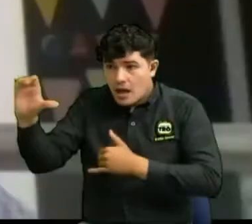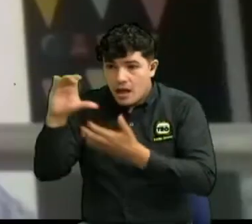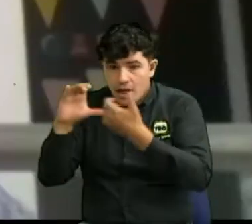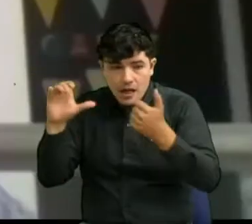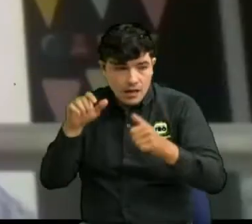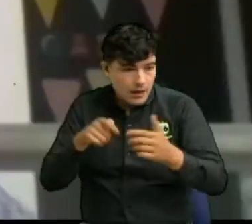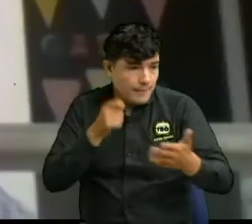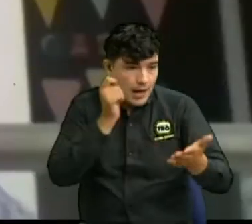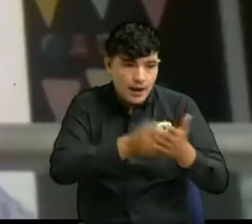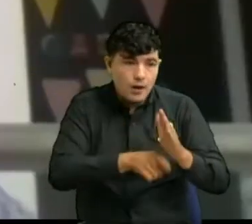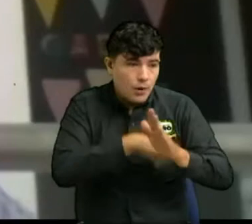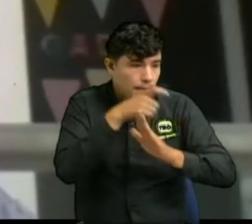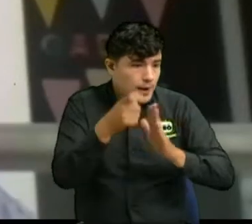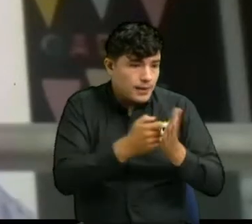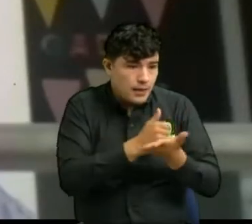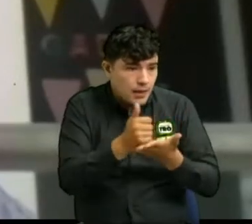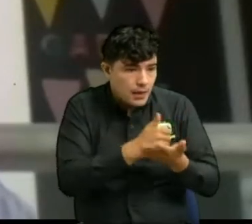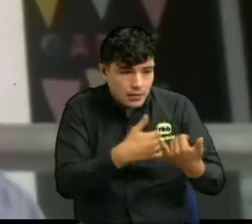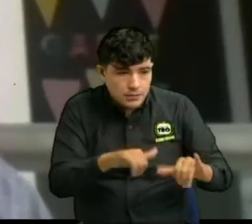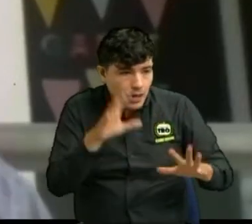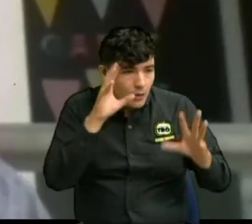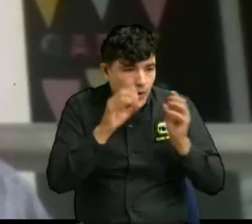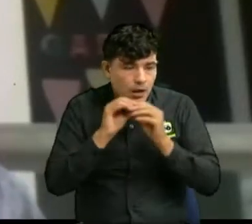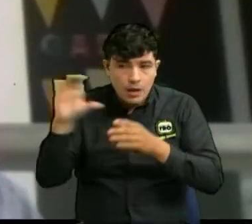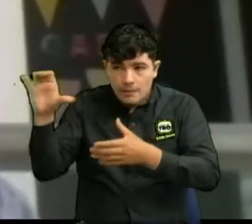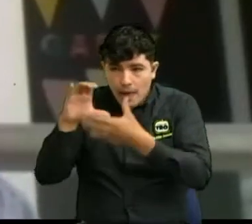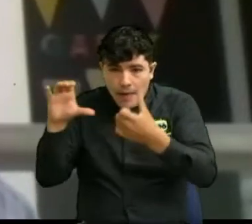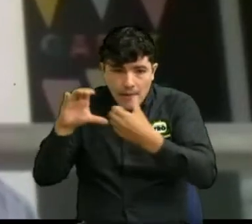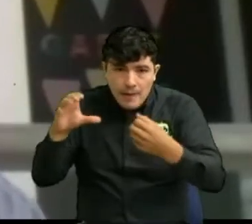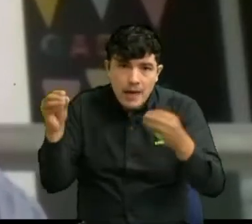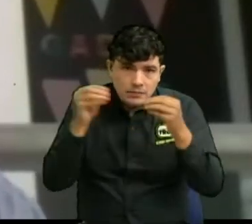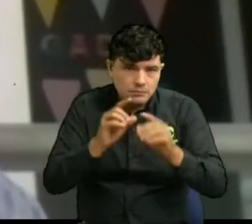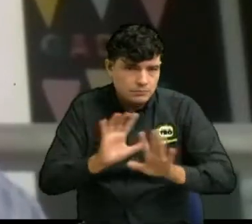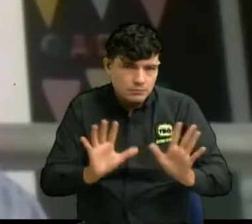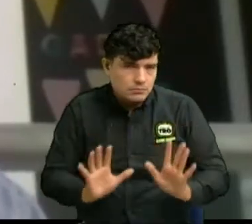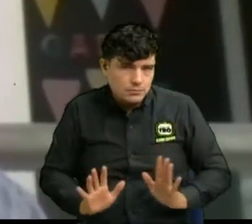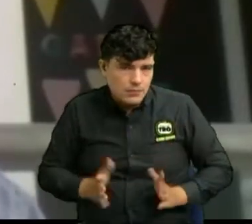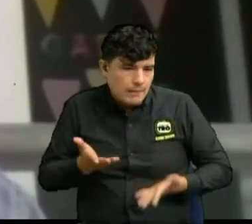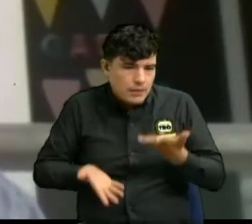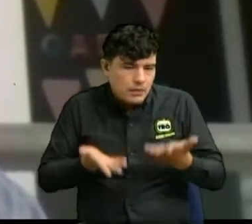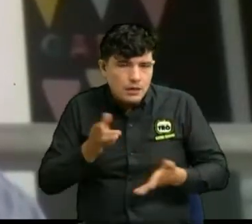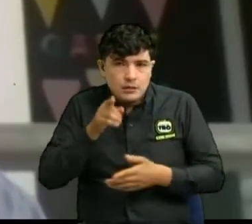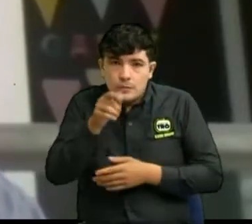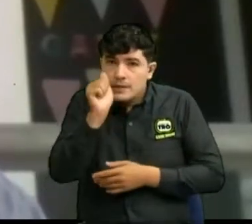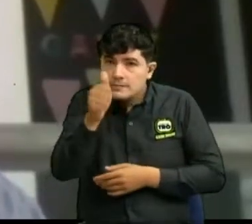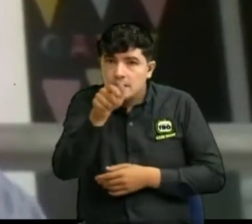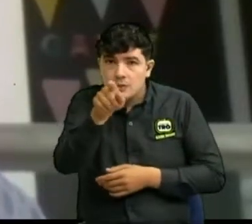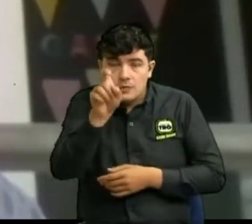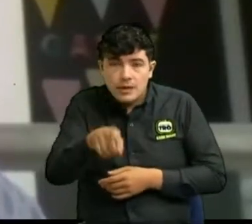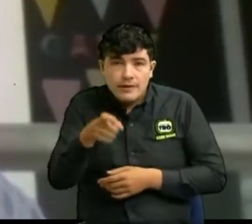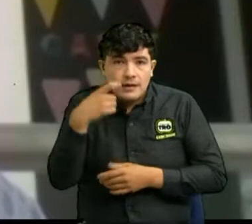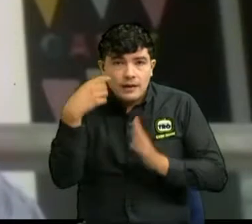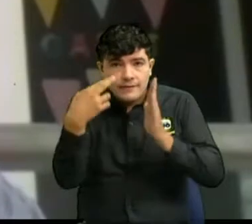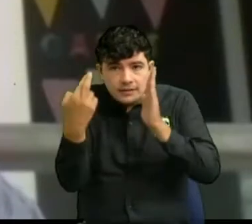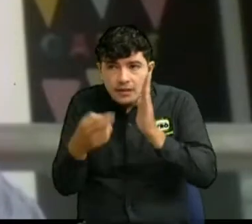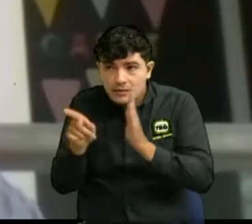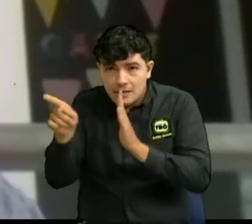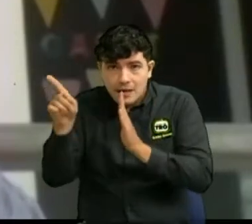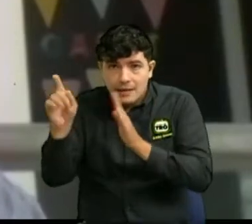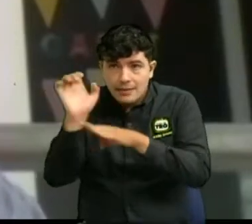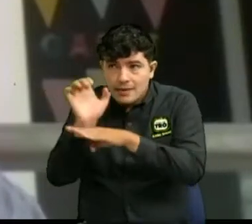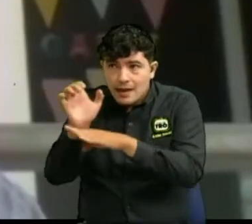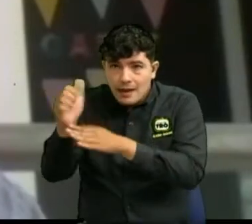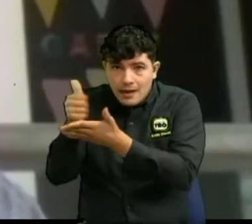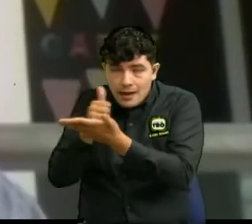el crédito, de acuerdo a cómo lo pactó, pues no le van a realizar más descuentos. Ahí le corresponde mirar con la entidad que le hizo el